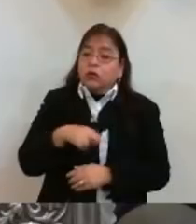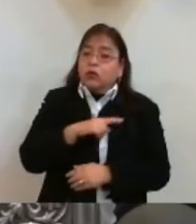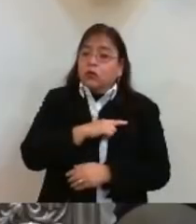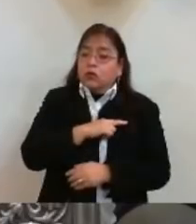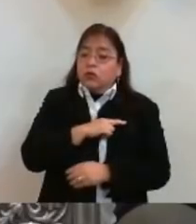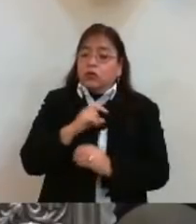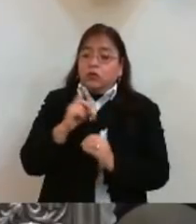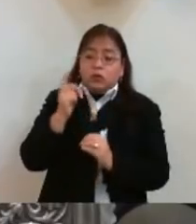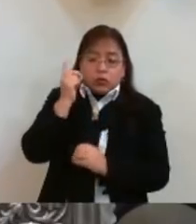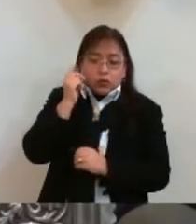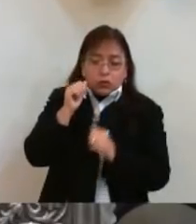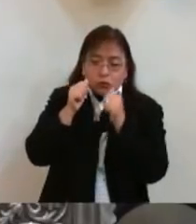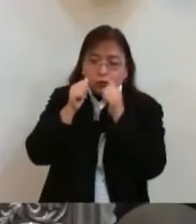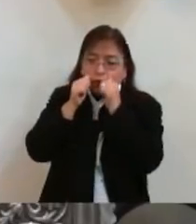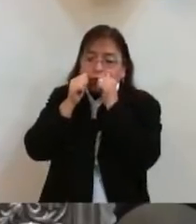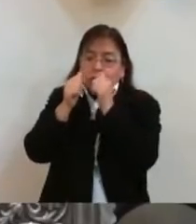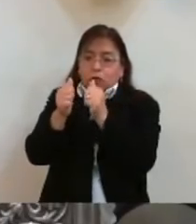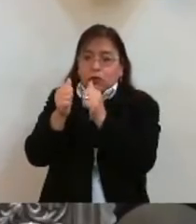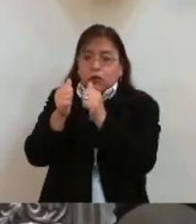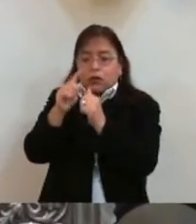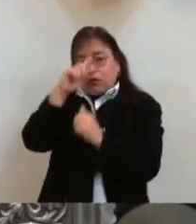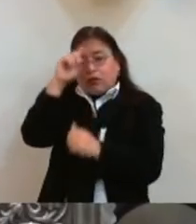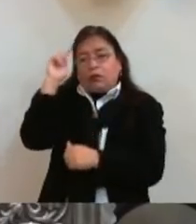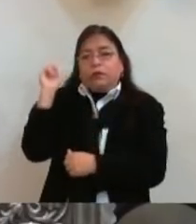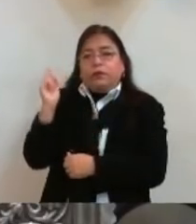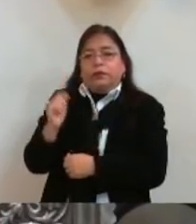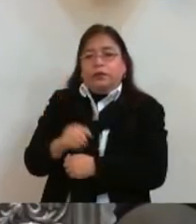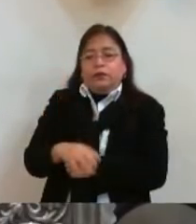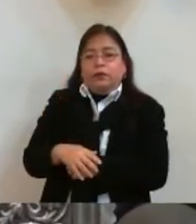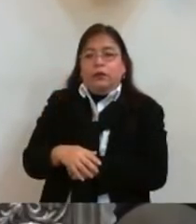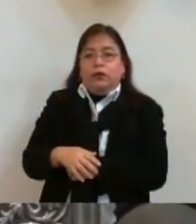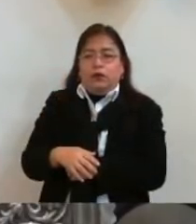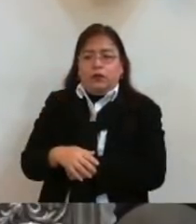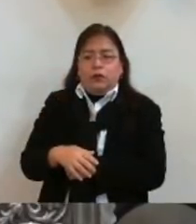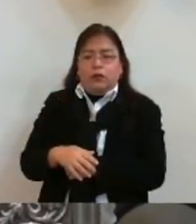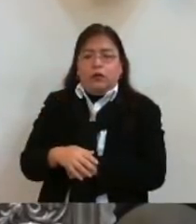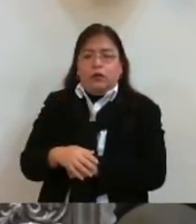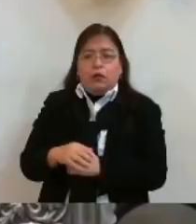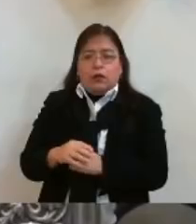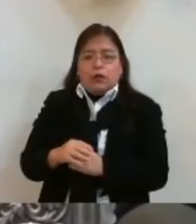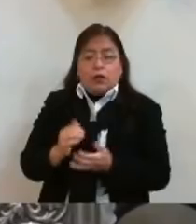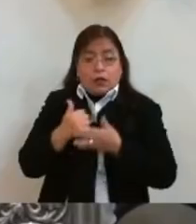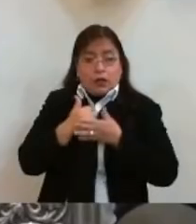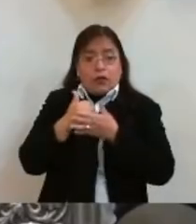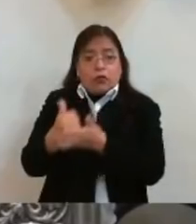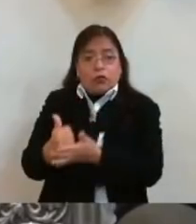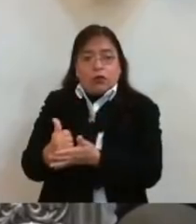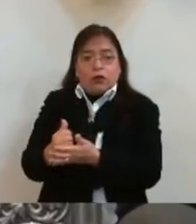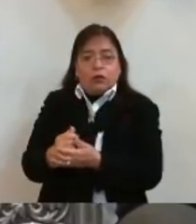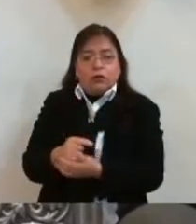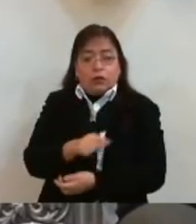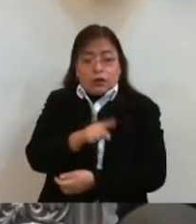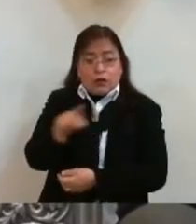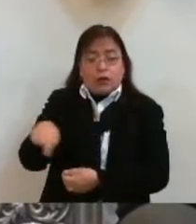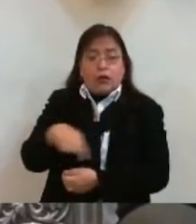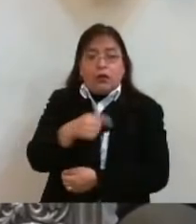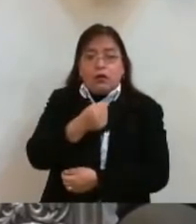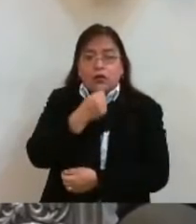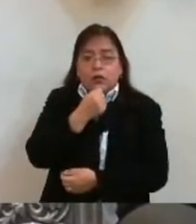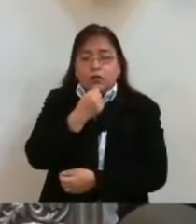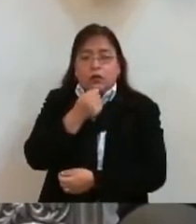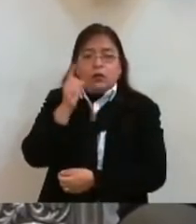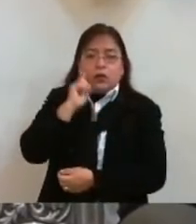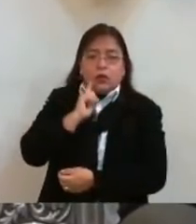estar en el centro de todas nuestras preocupaciones. Los niños, las